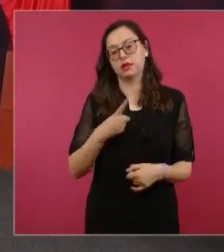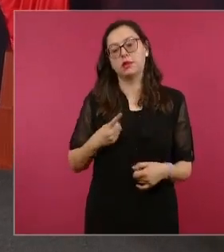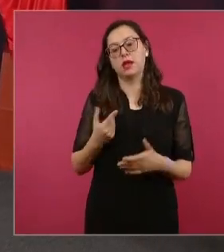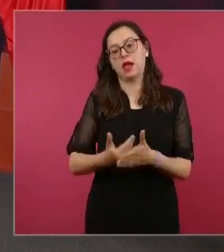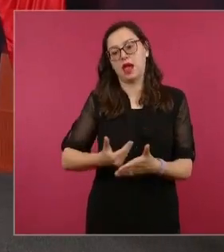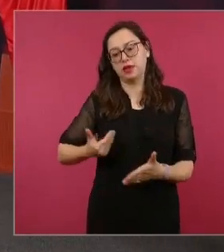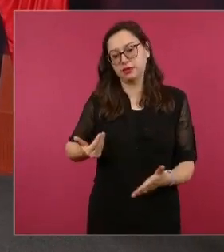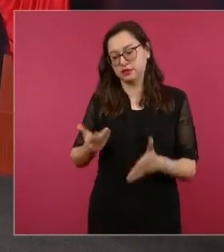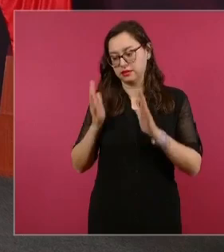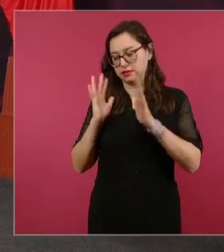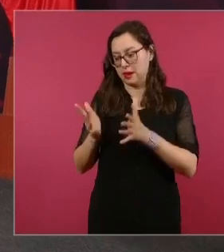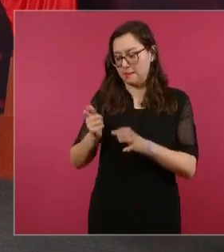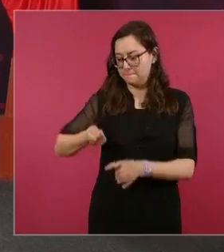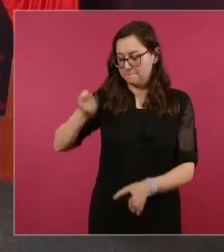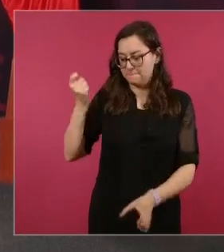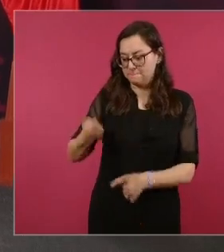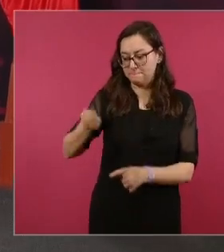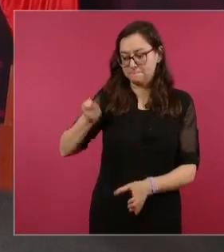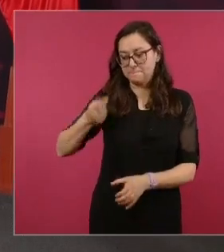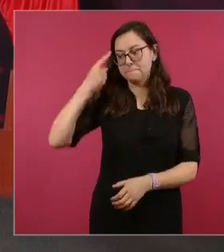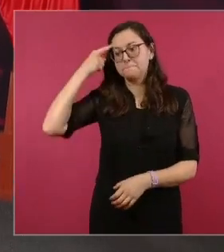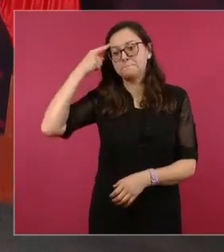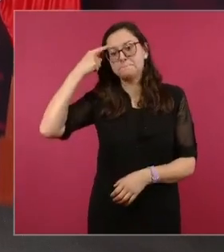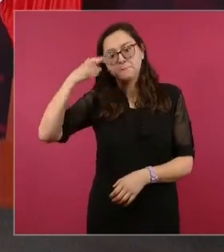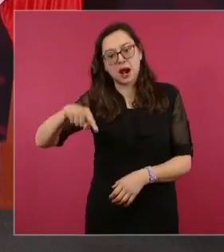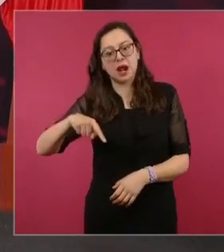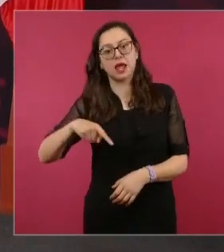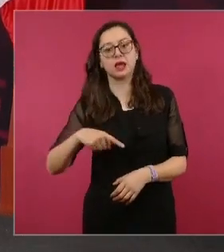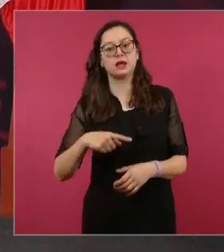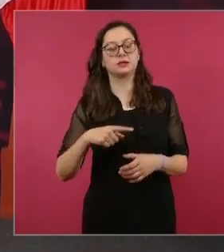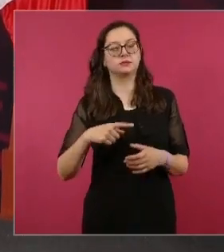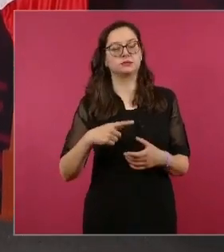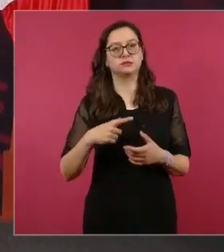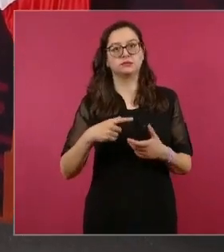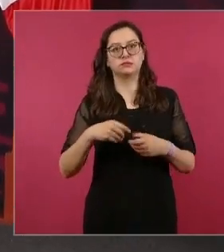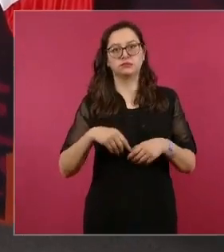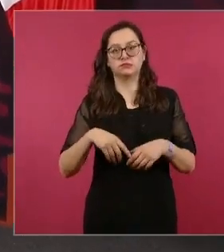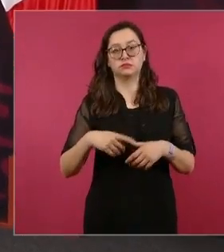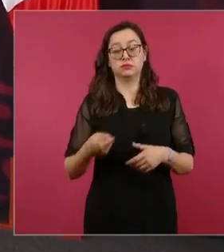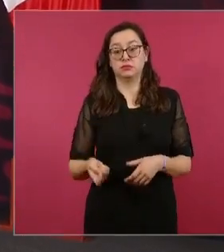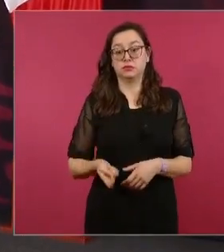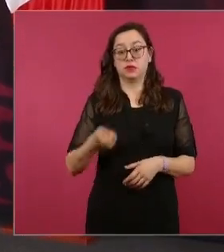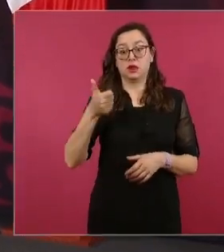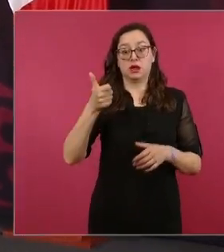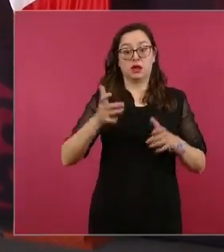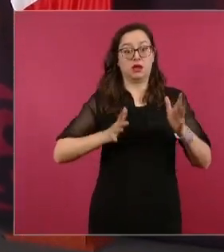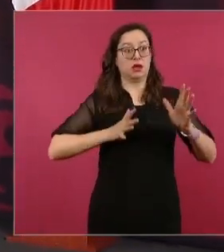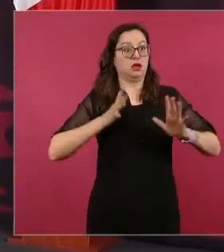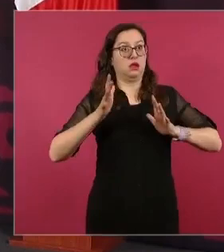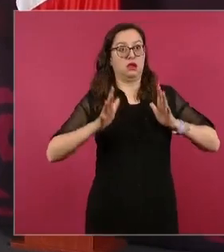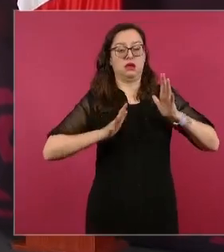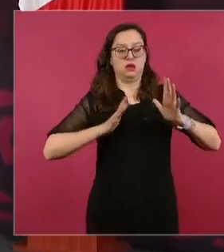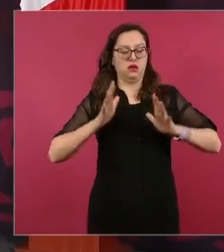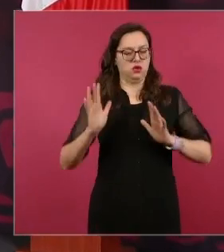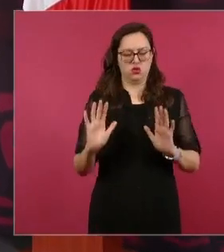un procedimiento. Es dejar un precedente,